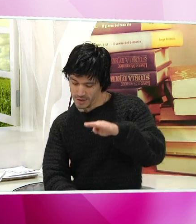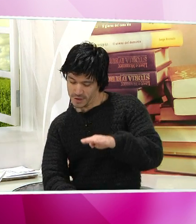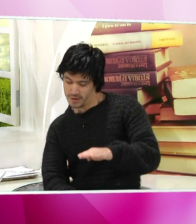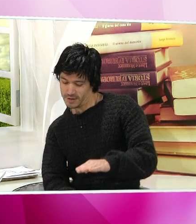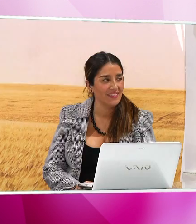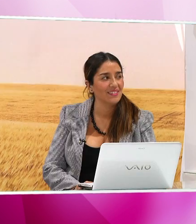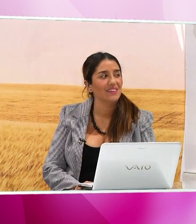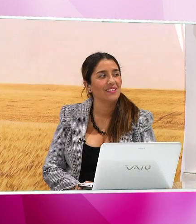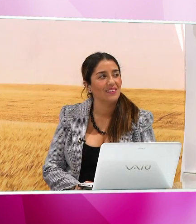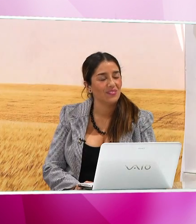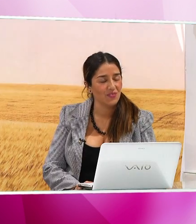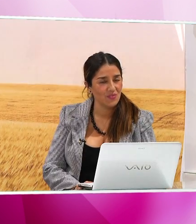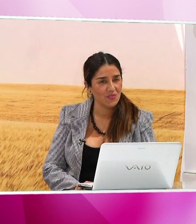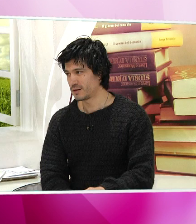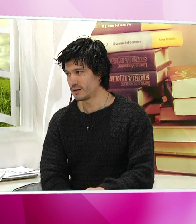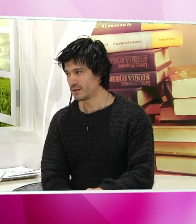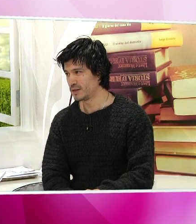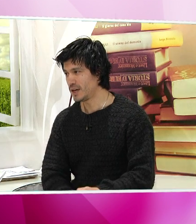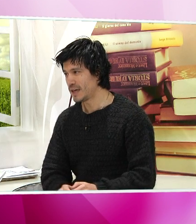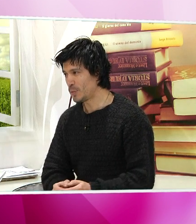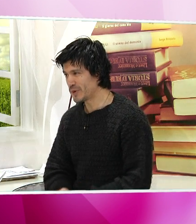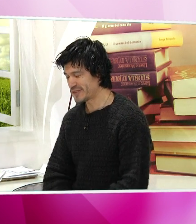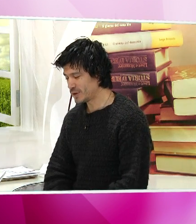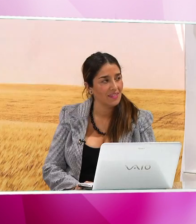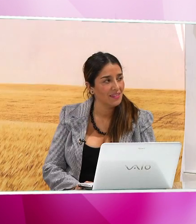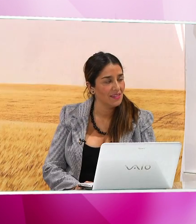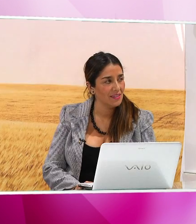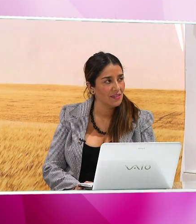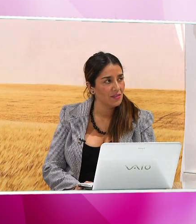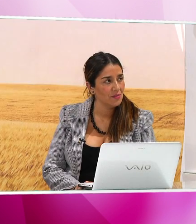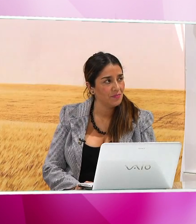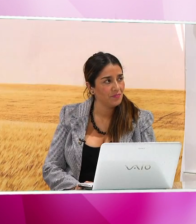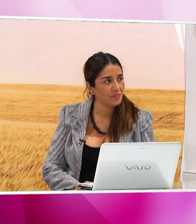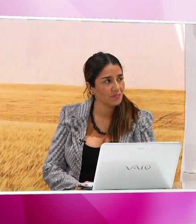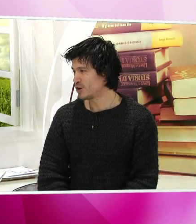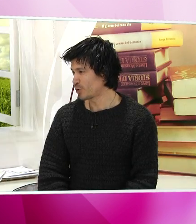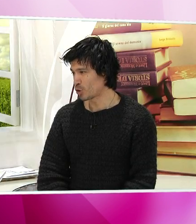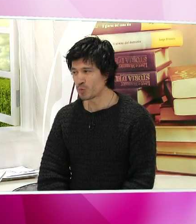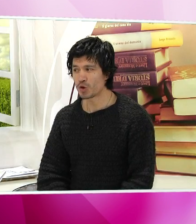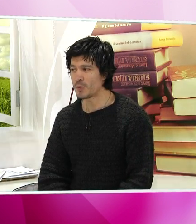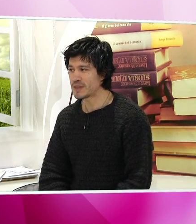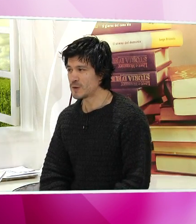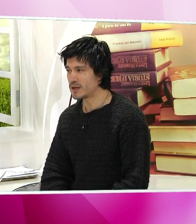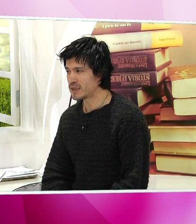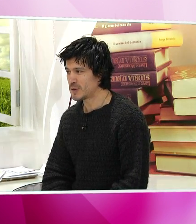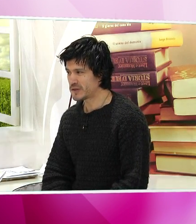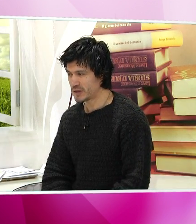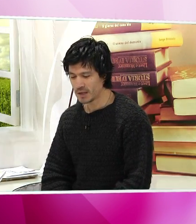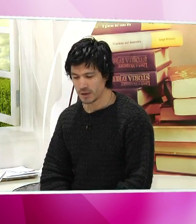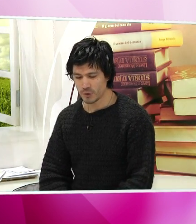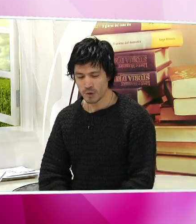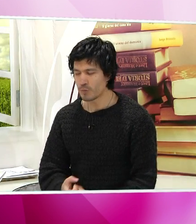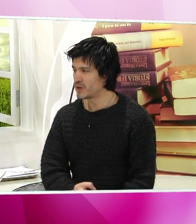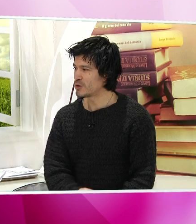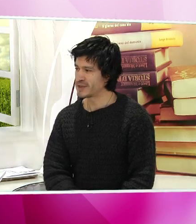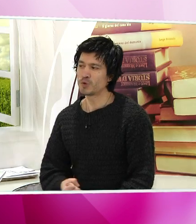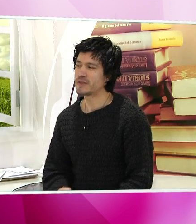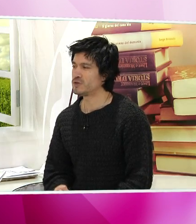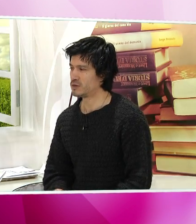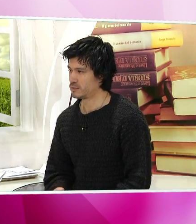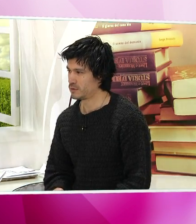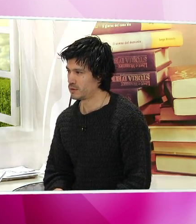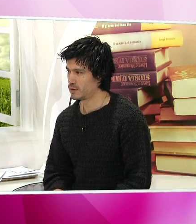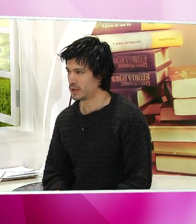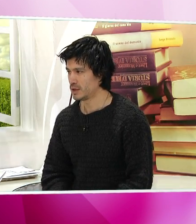Y empieza a disminuir. ¿Ya? El paseo, por ley o por normativa, debe ser con algún medio